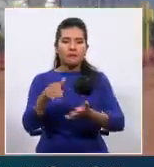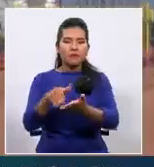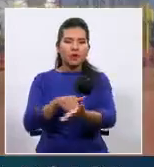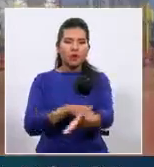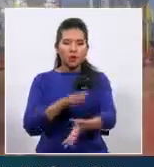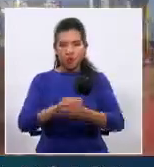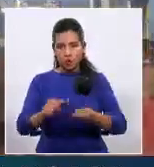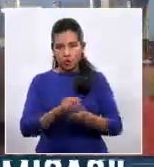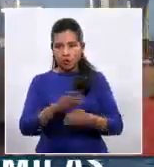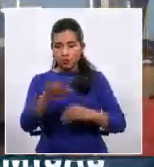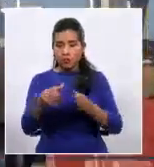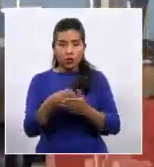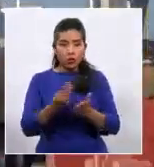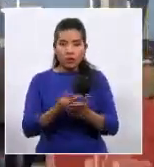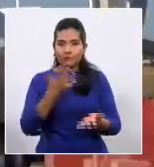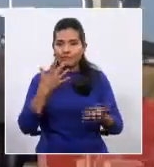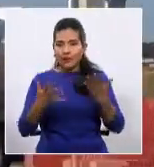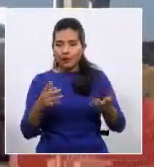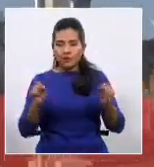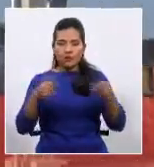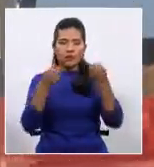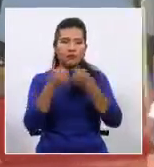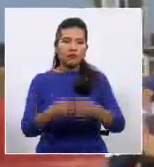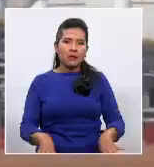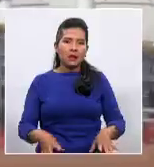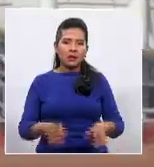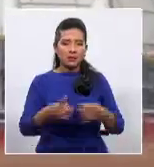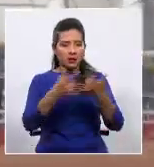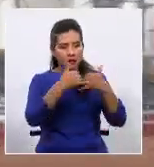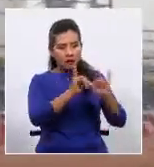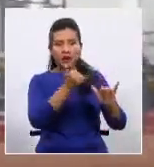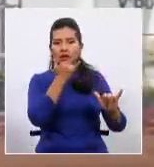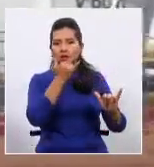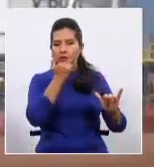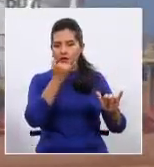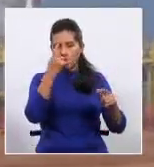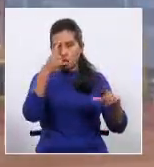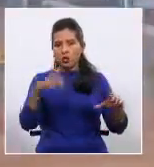dinero que se hubiese perdido de mantener ese contrato